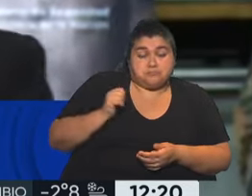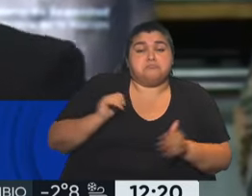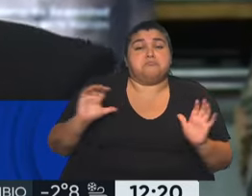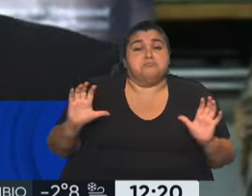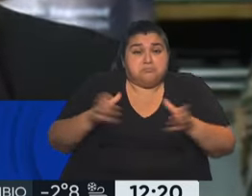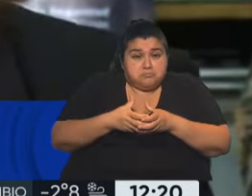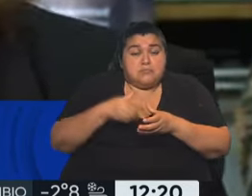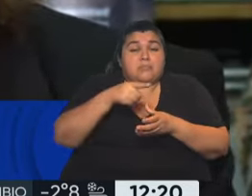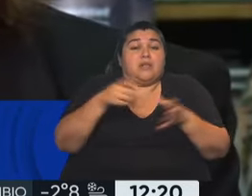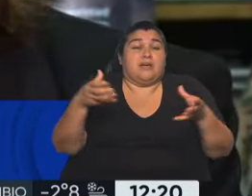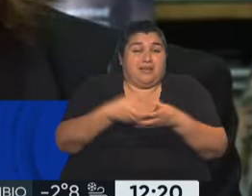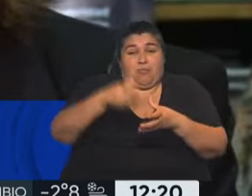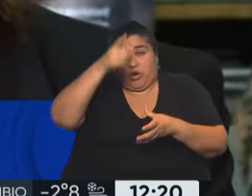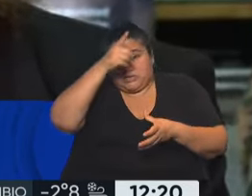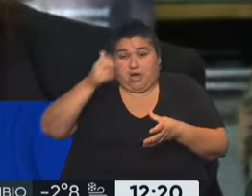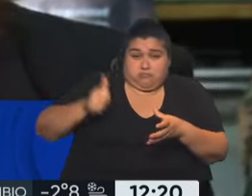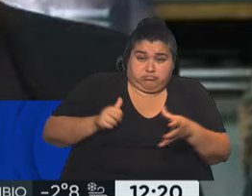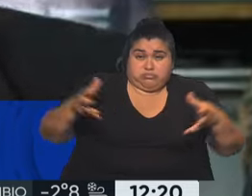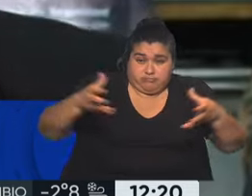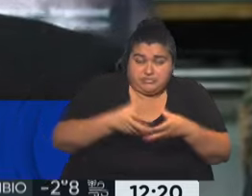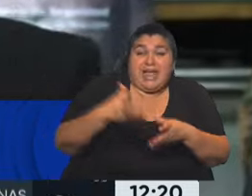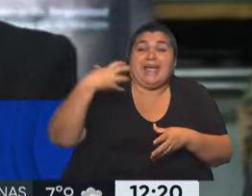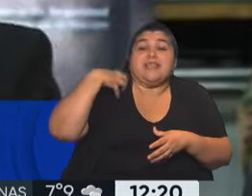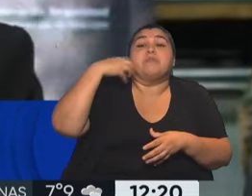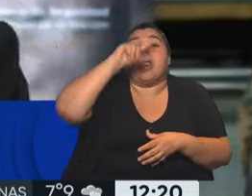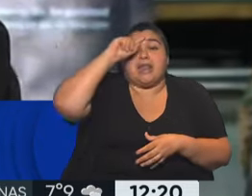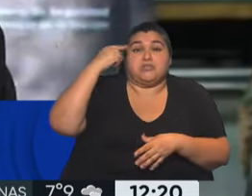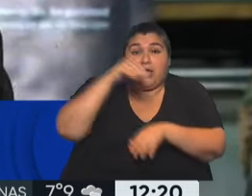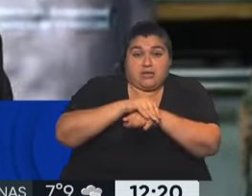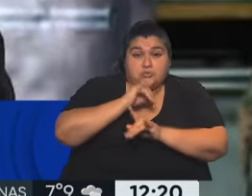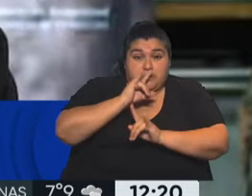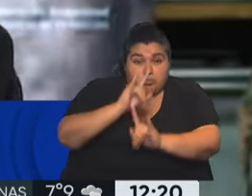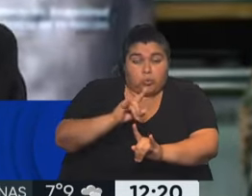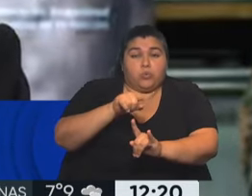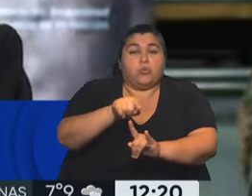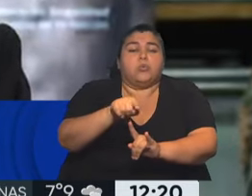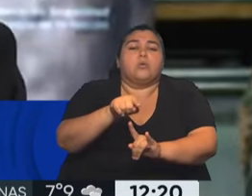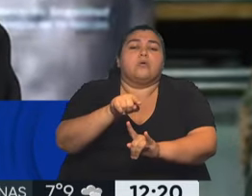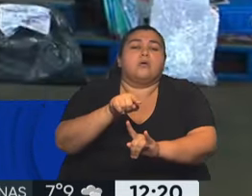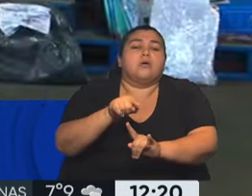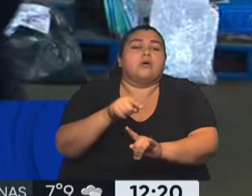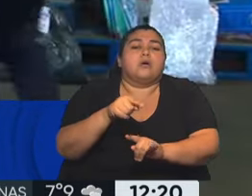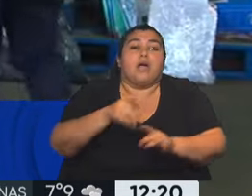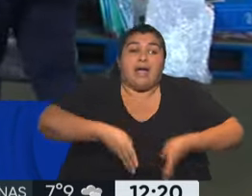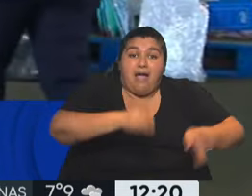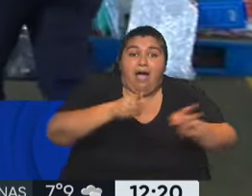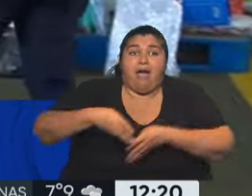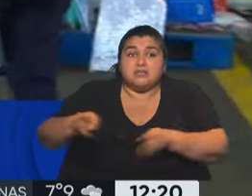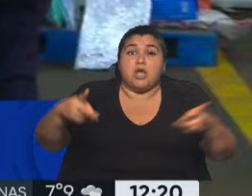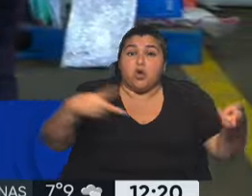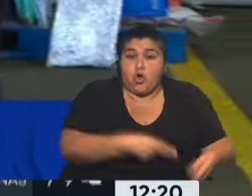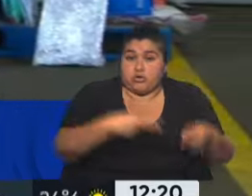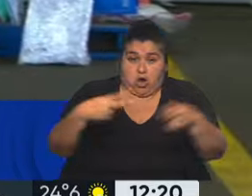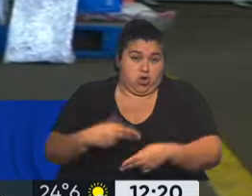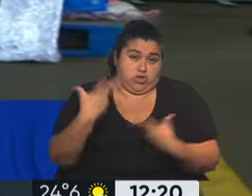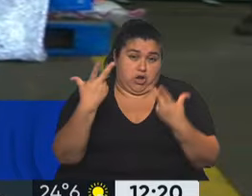que se ha conformado en Bariloche a cargo de la Gendarmería Nacional Argentina, es que no se cortan las rutas,